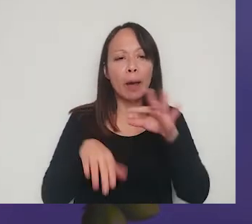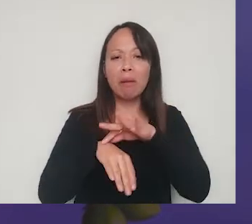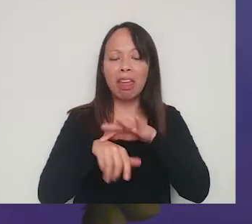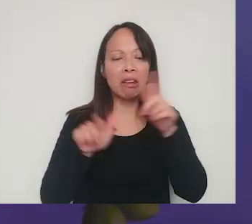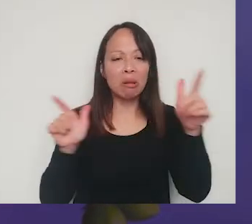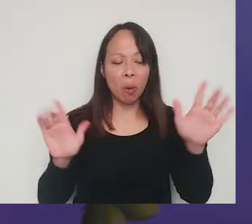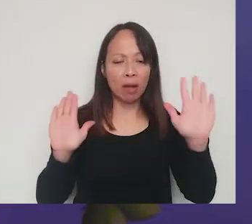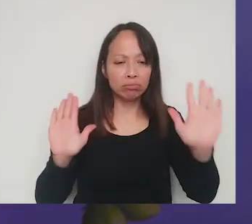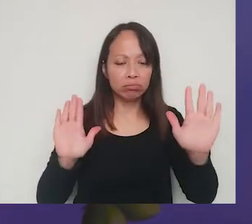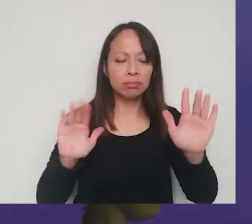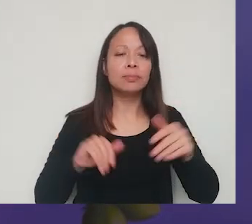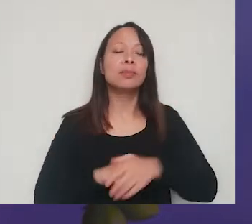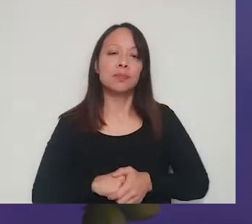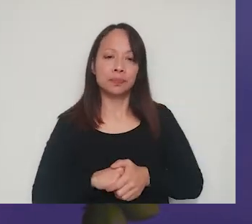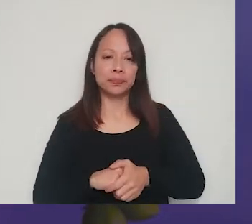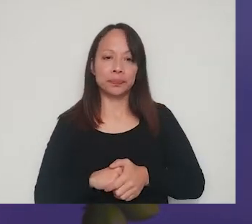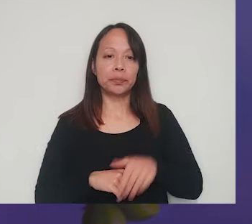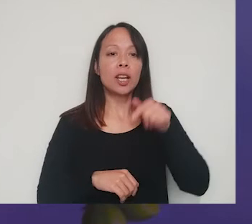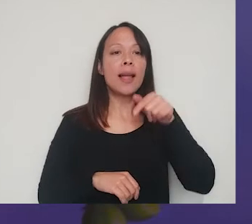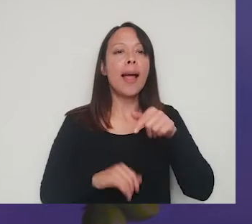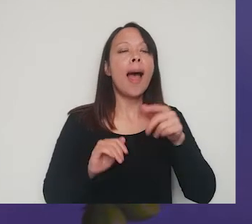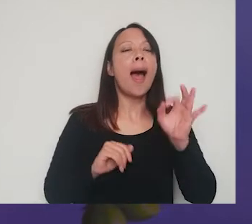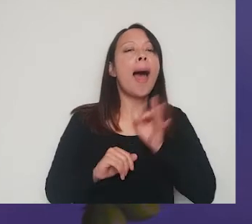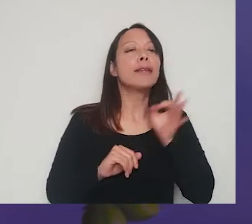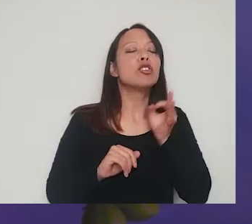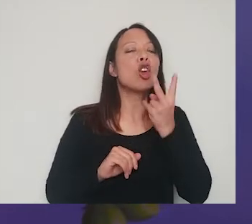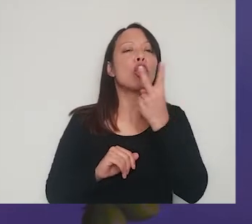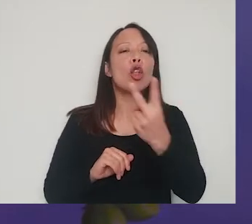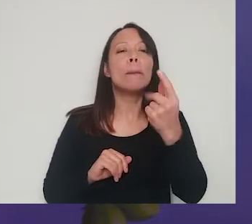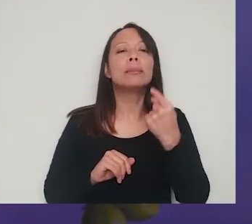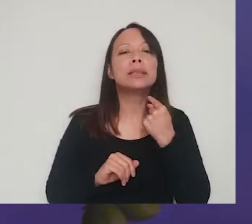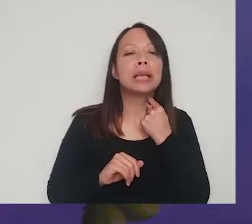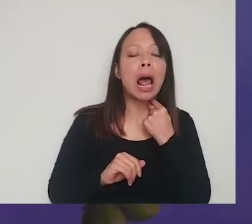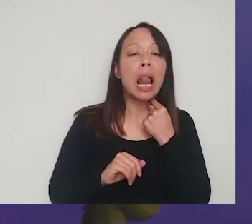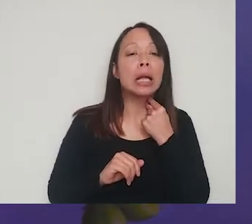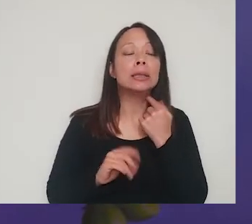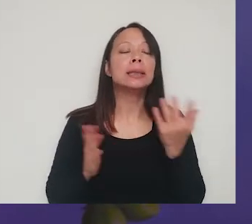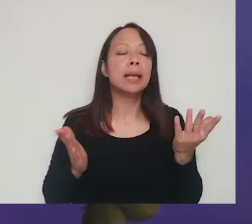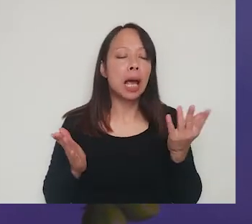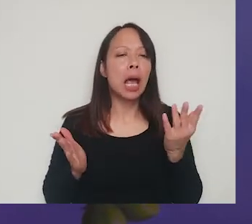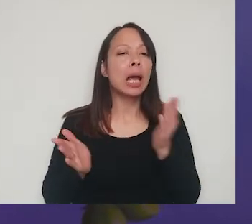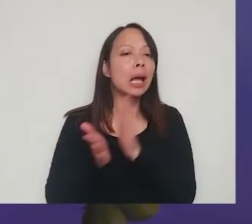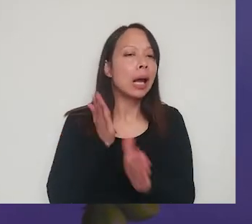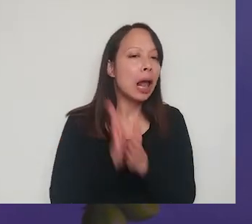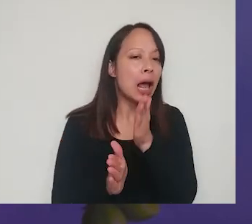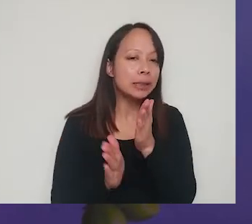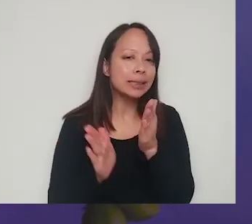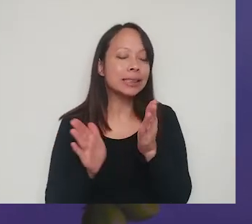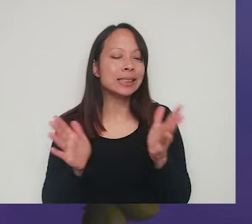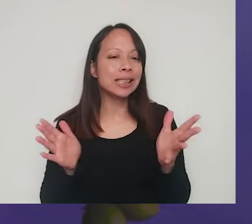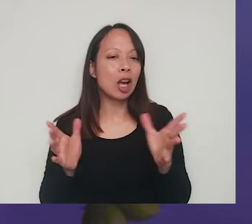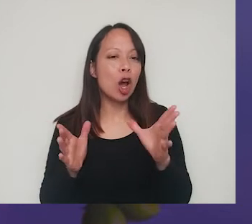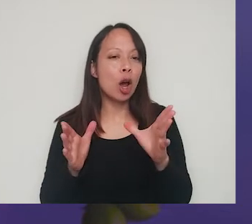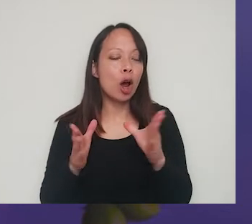médica previa. Ahora bien, en el año 2013, cuando se sancionó esta ley, no todo fue ni tan integral ni tan